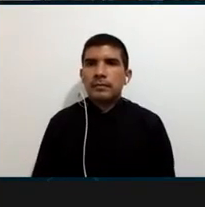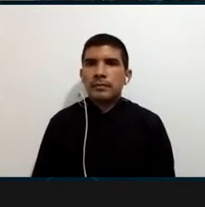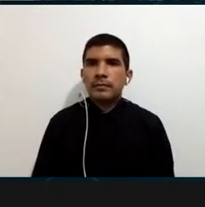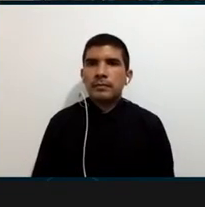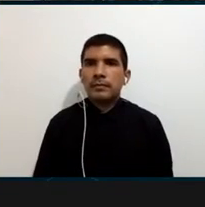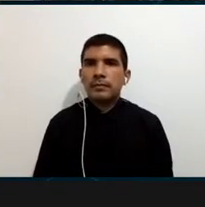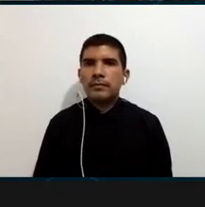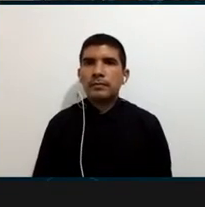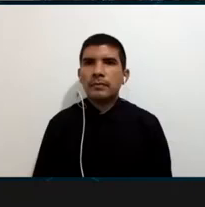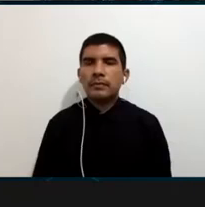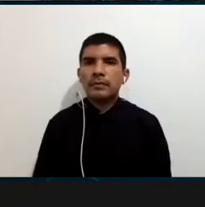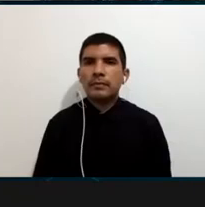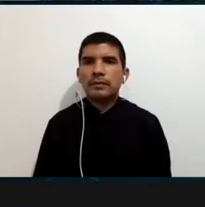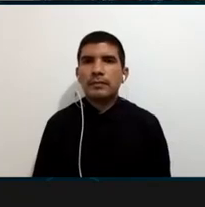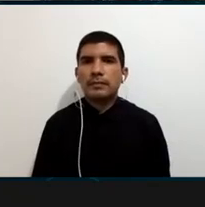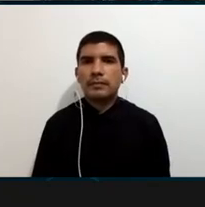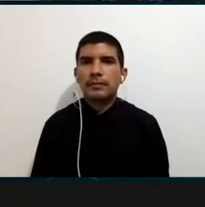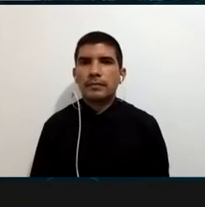Aquí ya volvimos.